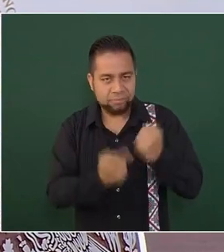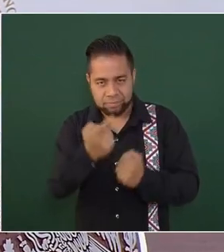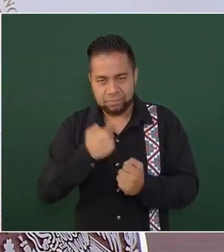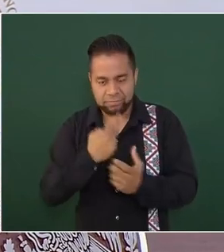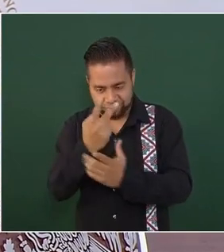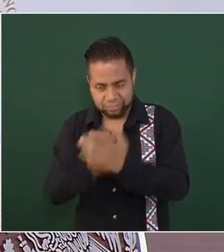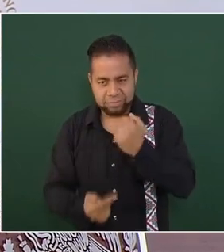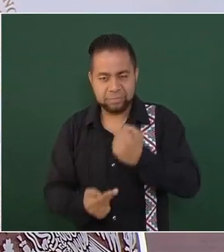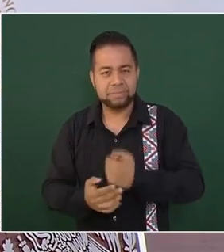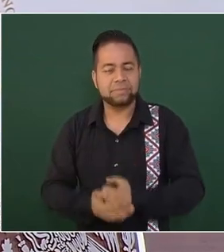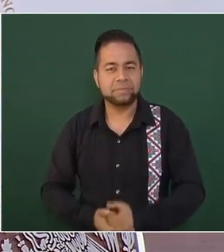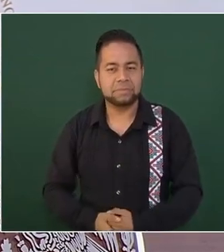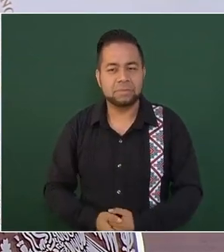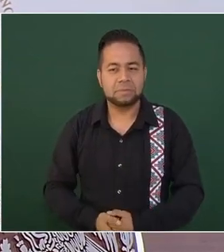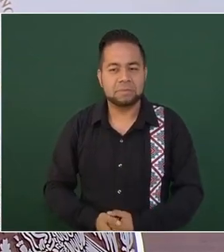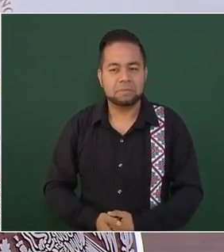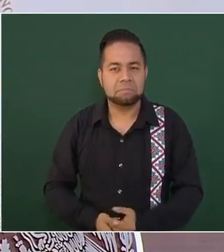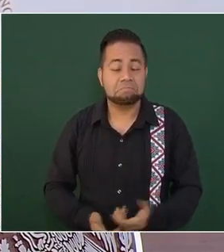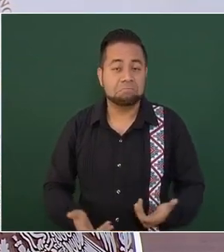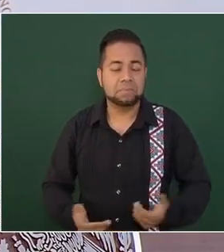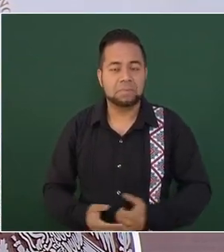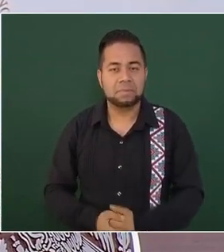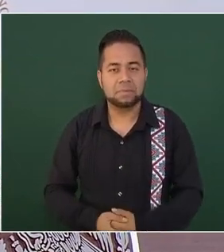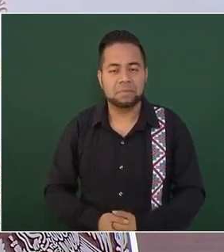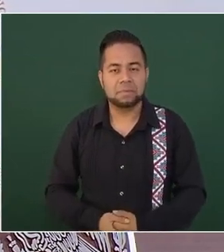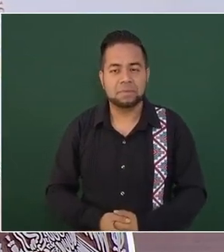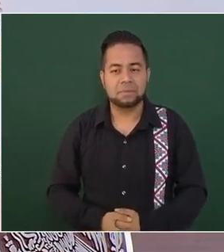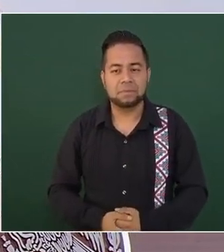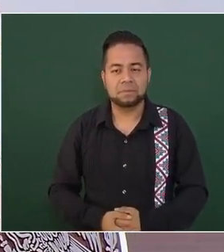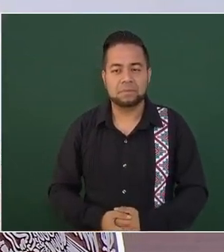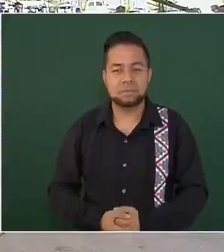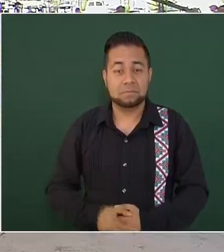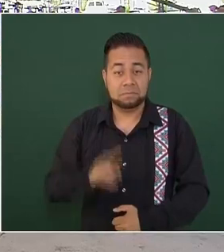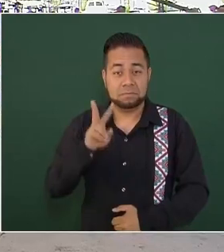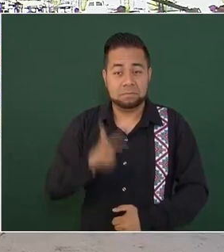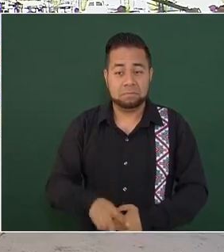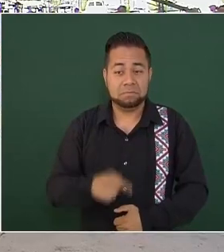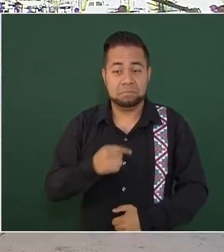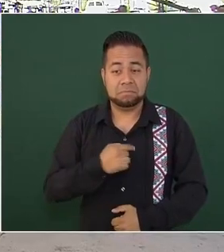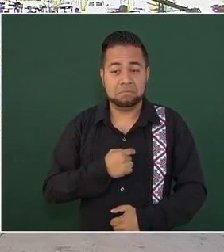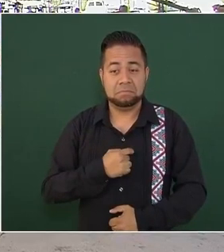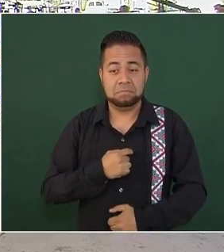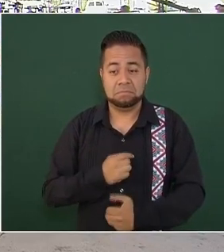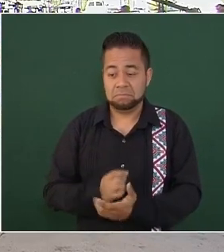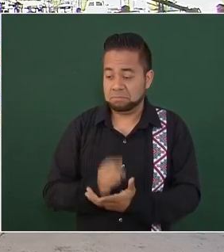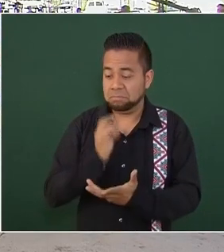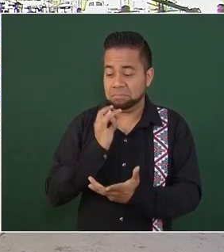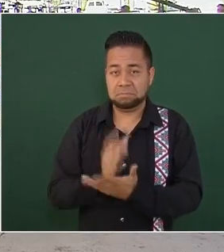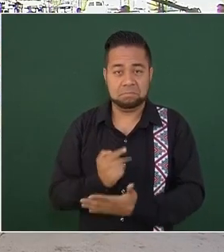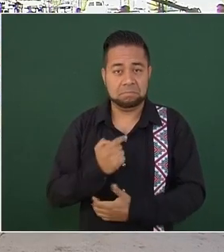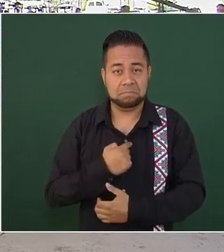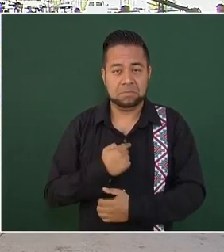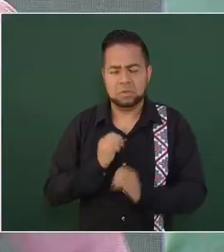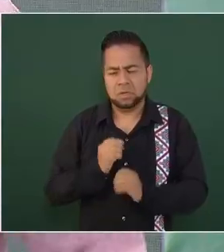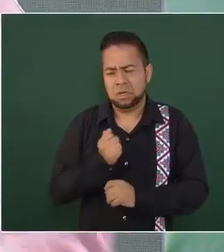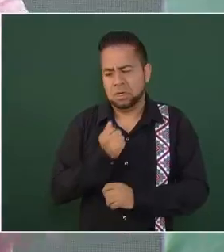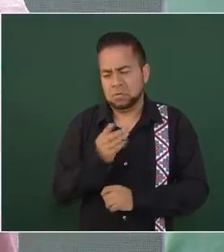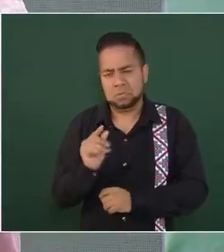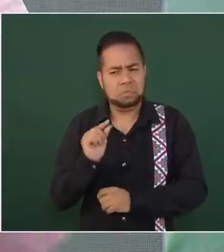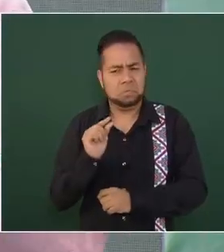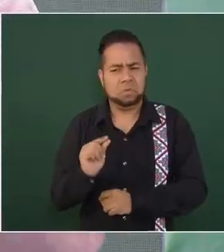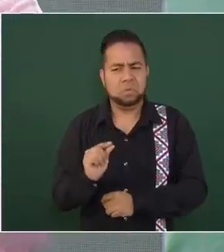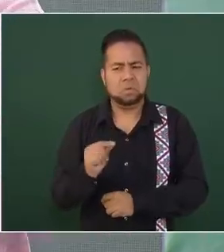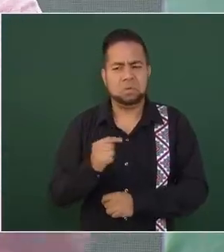y fuimos los únicos que tuvimos o de los pocos que tuvimos